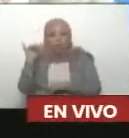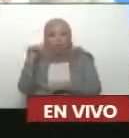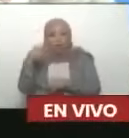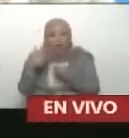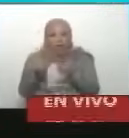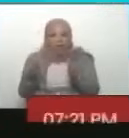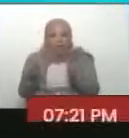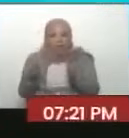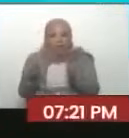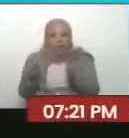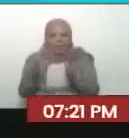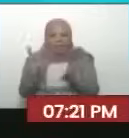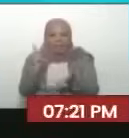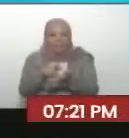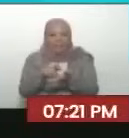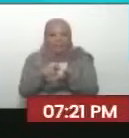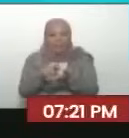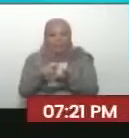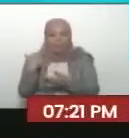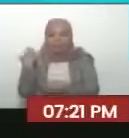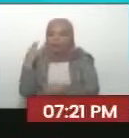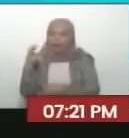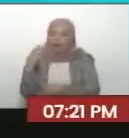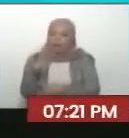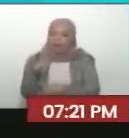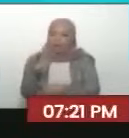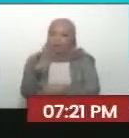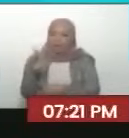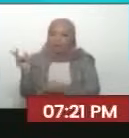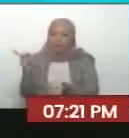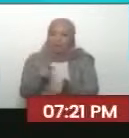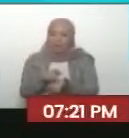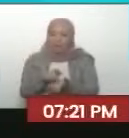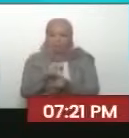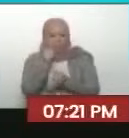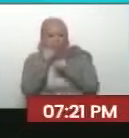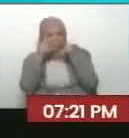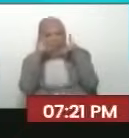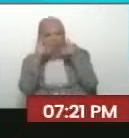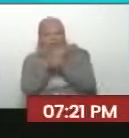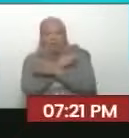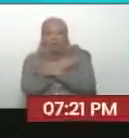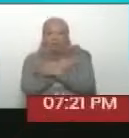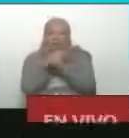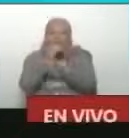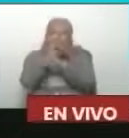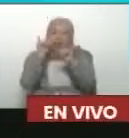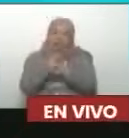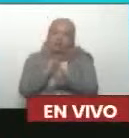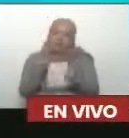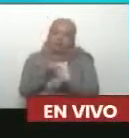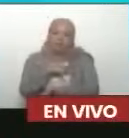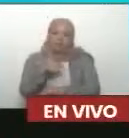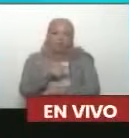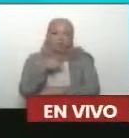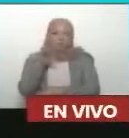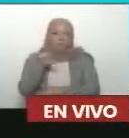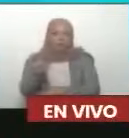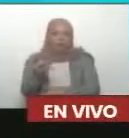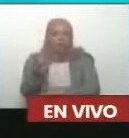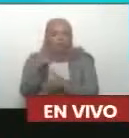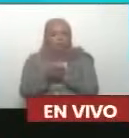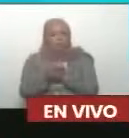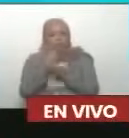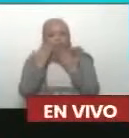puerta. Y ella iba saliendo para Caracas y de repente la veo. Qué felicidad, qué sientes en tu patria.